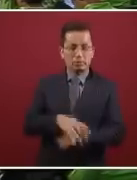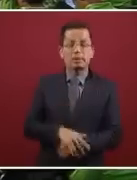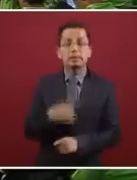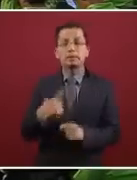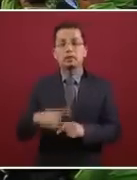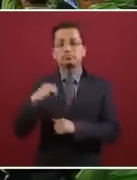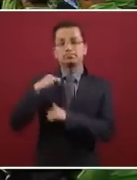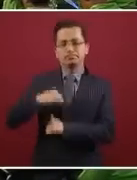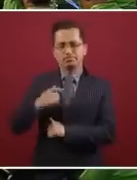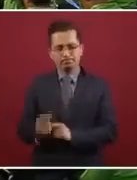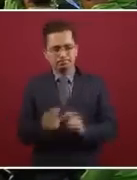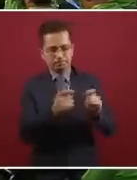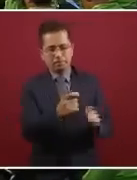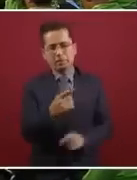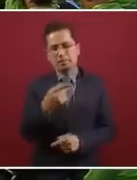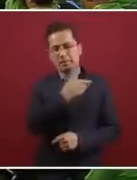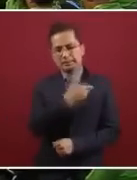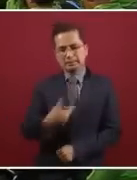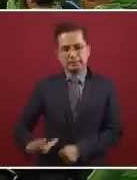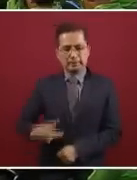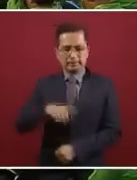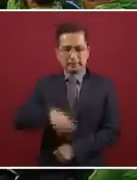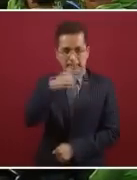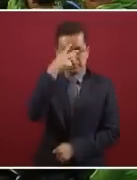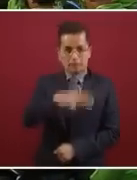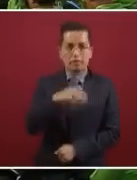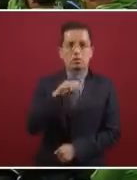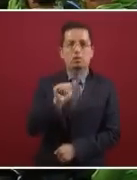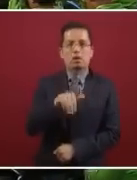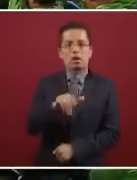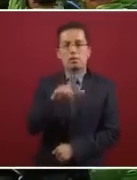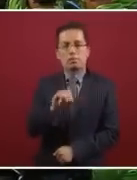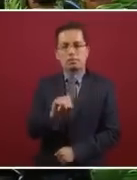Unidos Mexicanos, licenciado Andrés Manuel López Obrador.